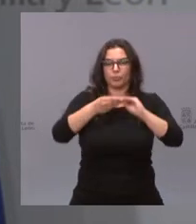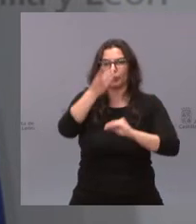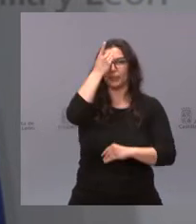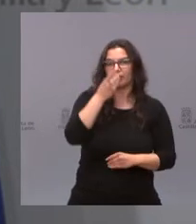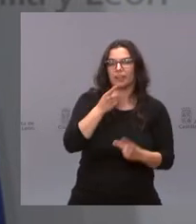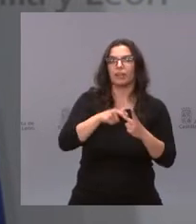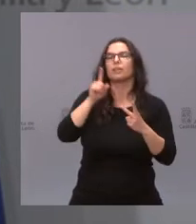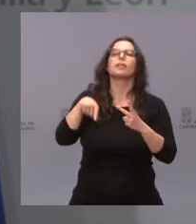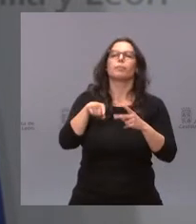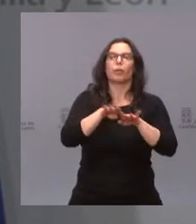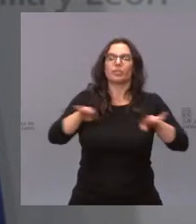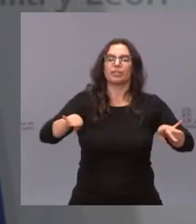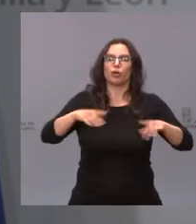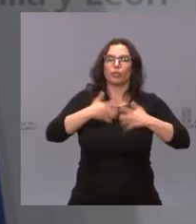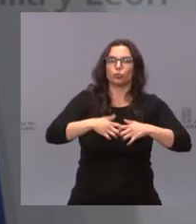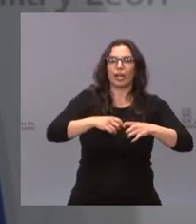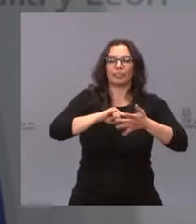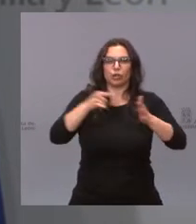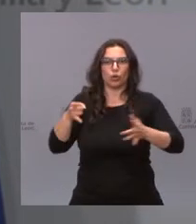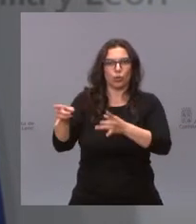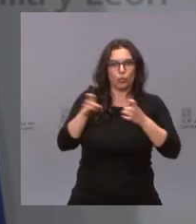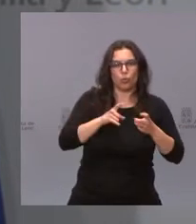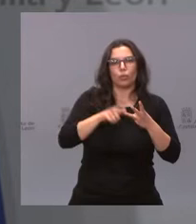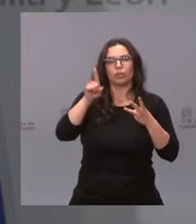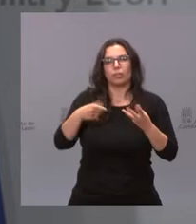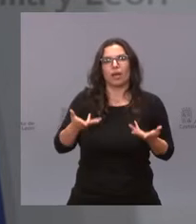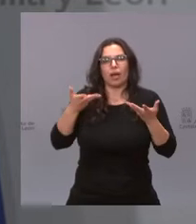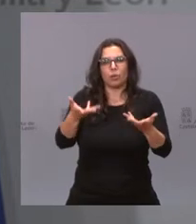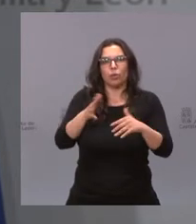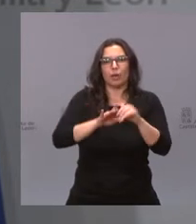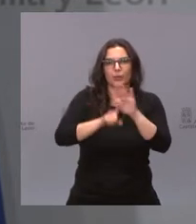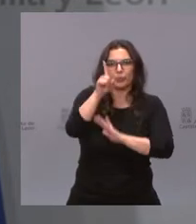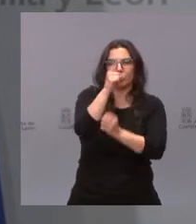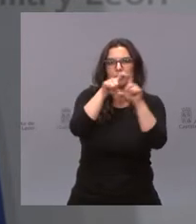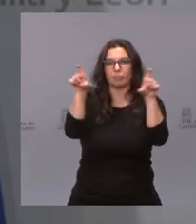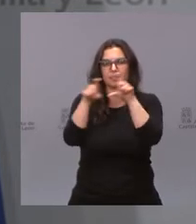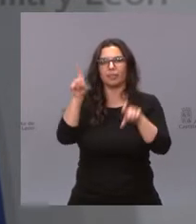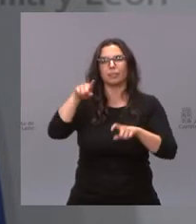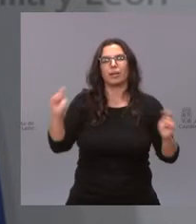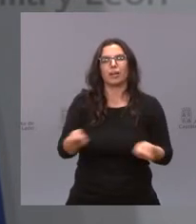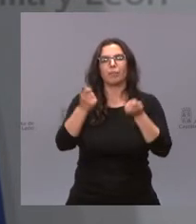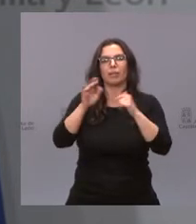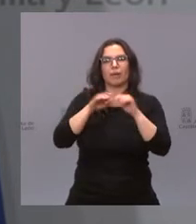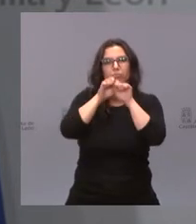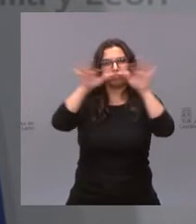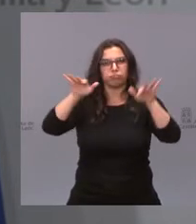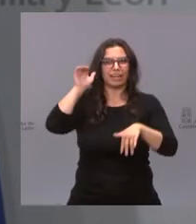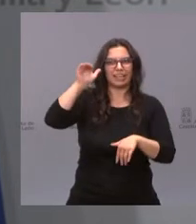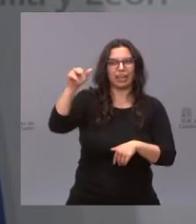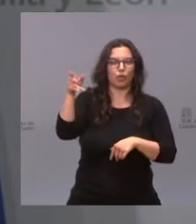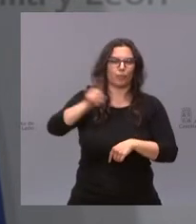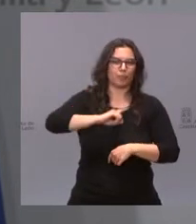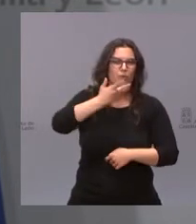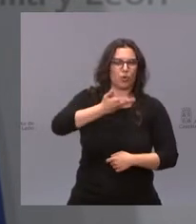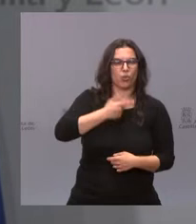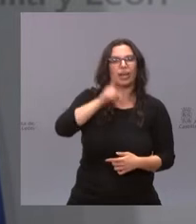campaña de suelo industrial y tecnológico, la campaña de ayudas al crecimiento empresarial, la campaña de internacionalización, la de apoyo a